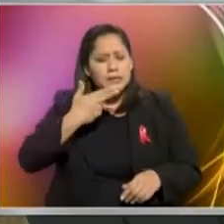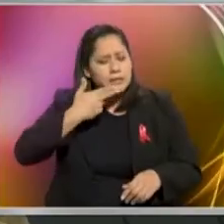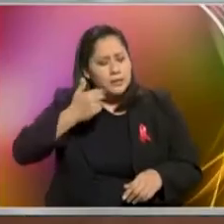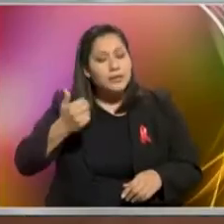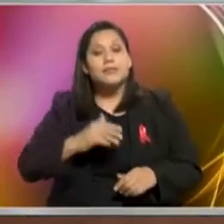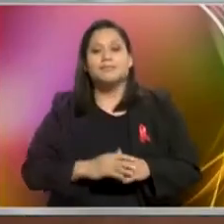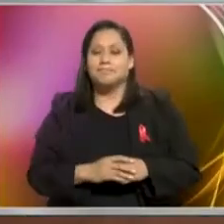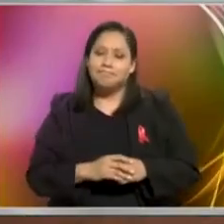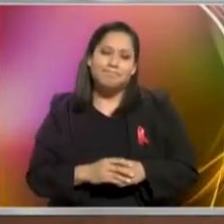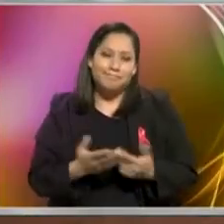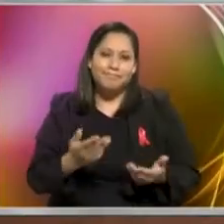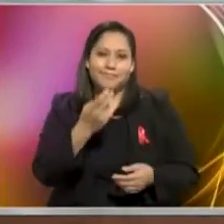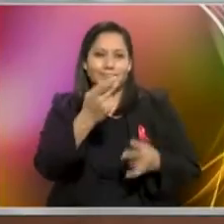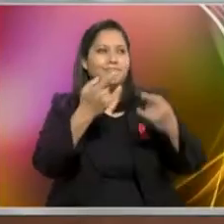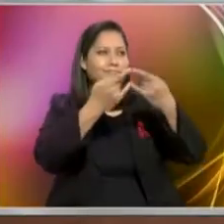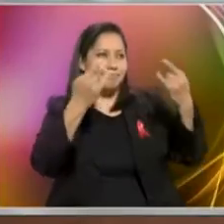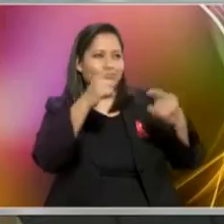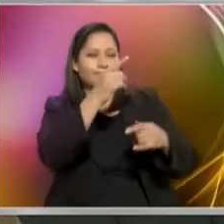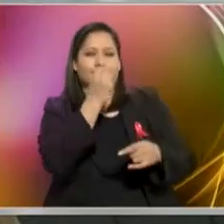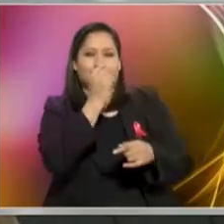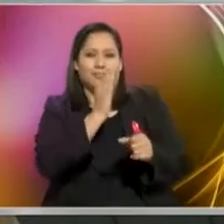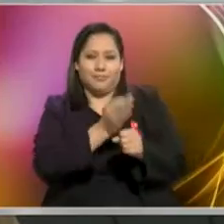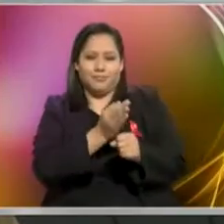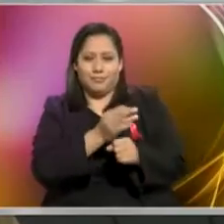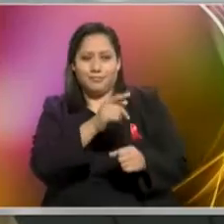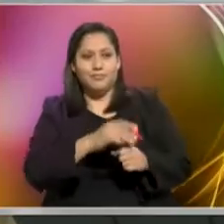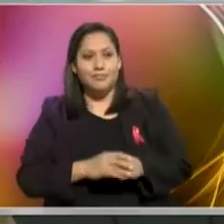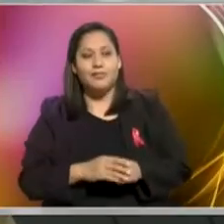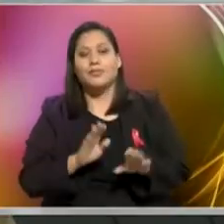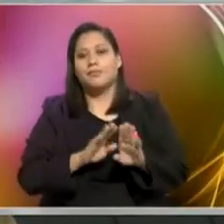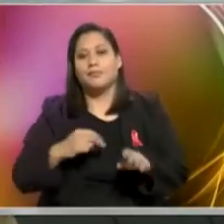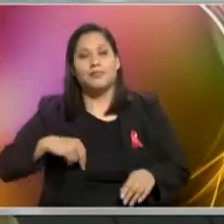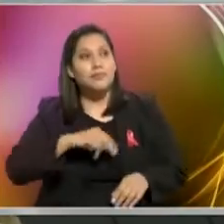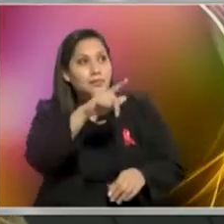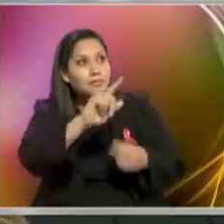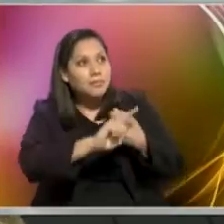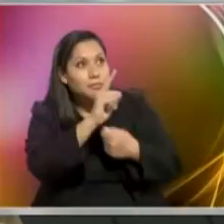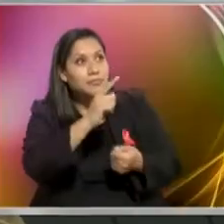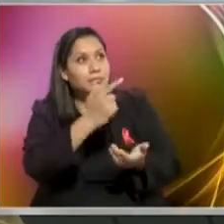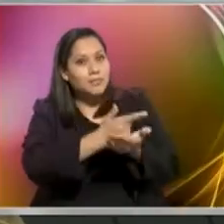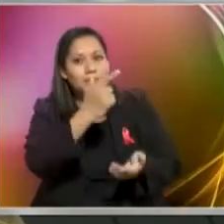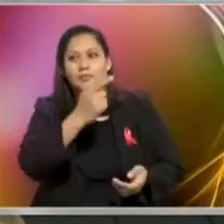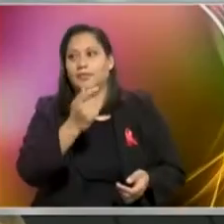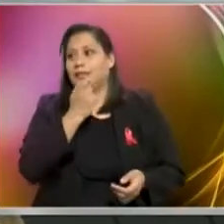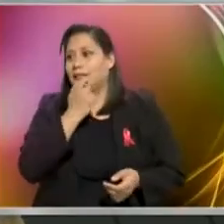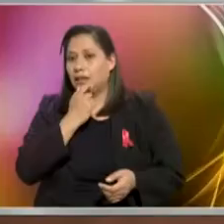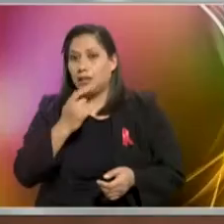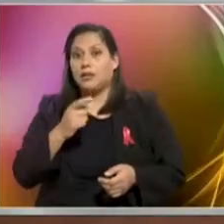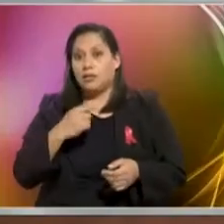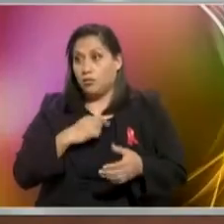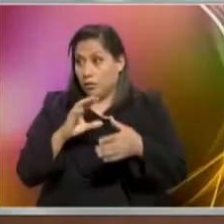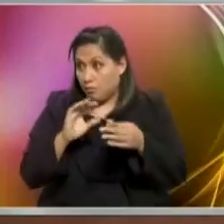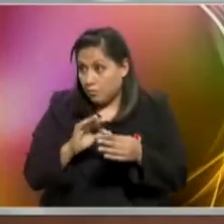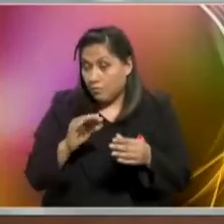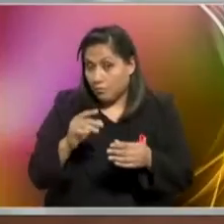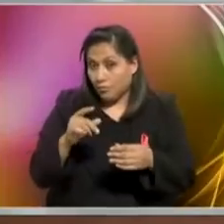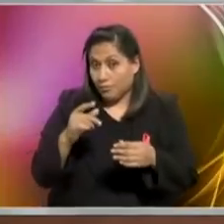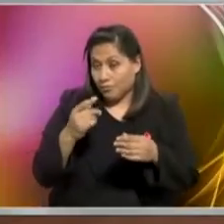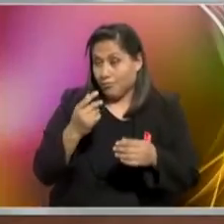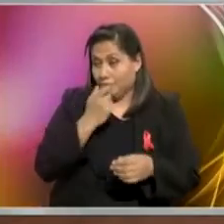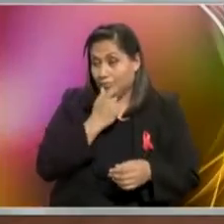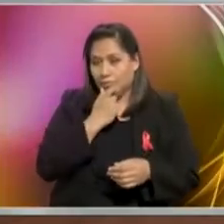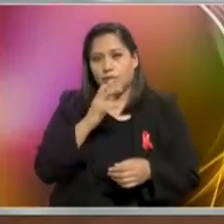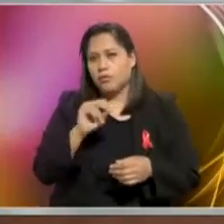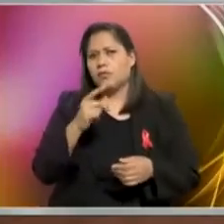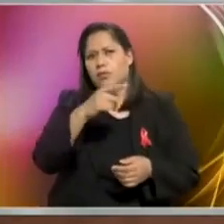bueno, eso es la comedia, ¿no? Esta cosa de reírnos de la tragedia ajena, porque cuando se las cuento no está como de risa, pero ellos lo hacen de una manera